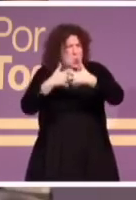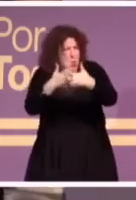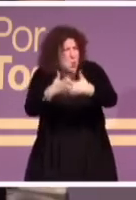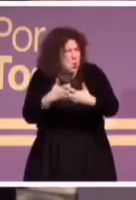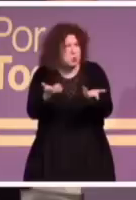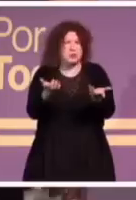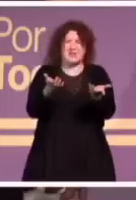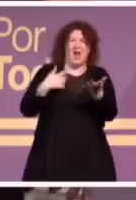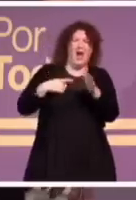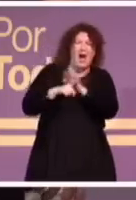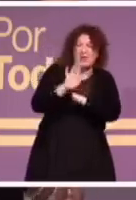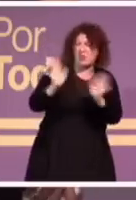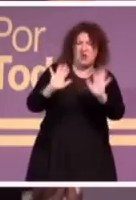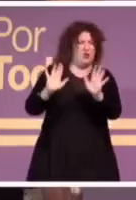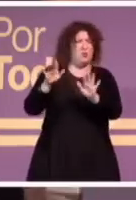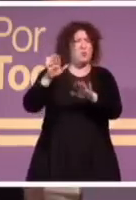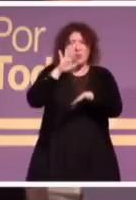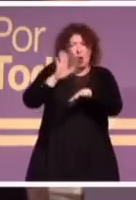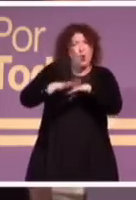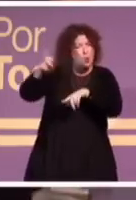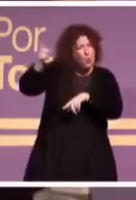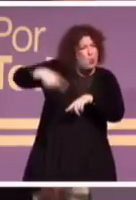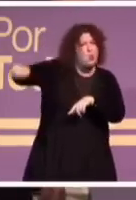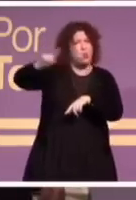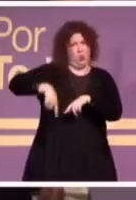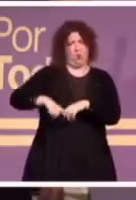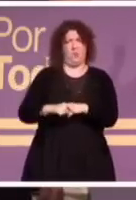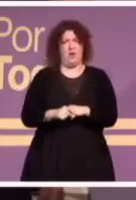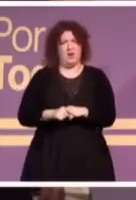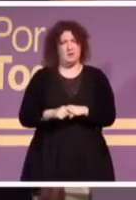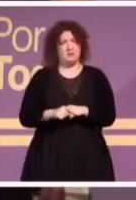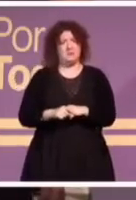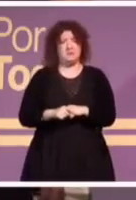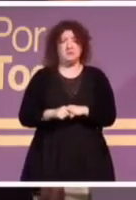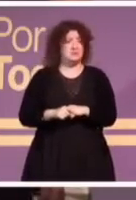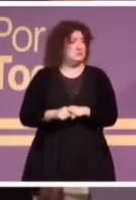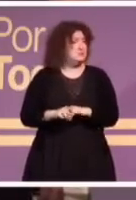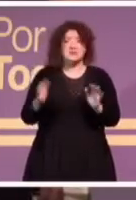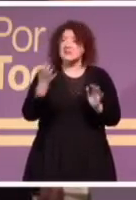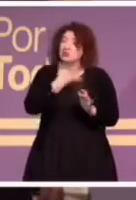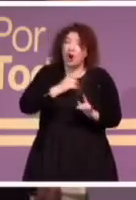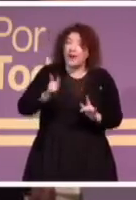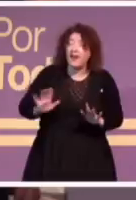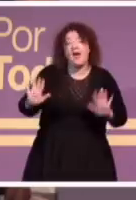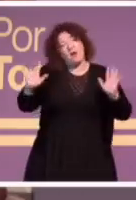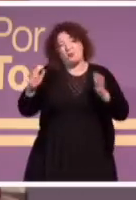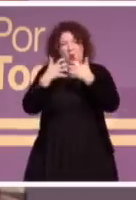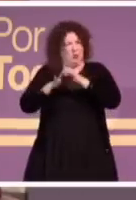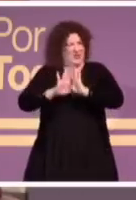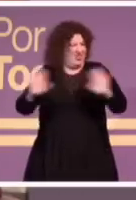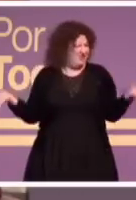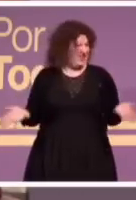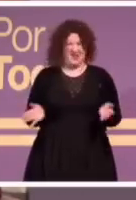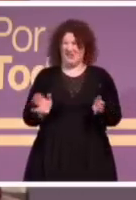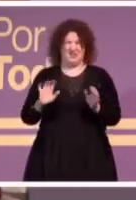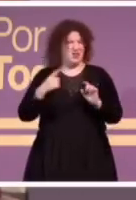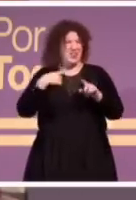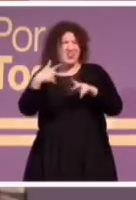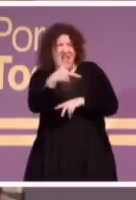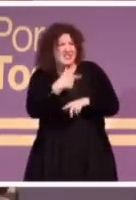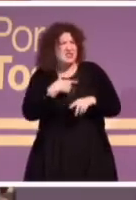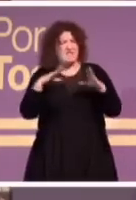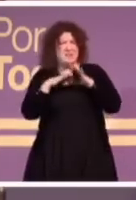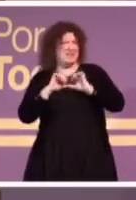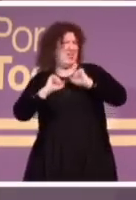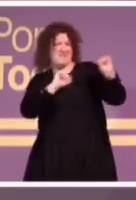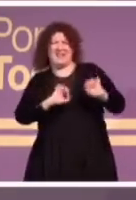otras compañeras, sois las culpables de lo que os pasa. Si no queréis que os pase, no luchéis, no defendáis derechos